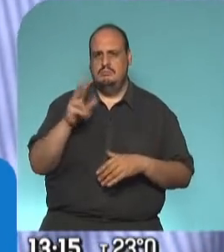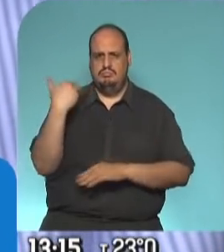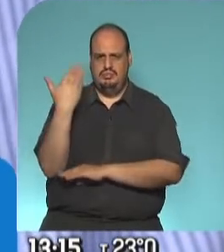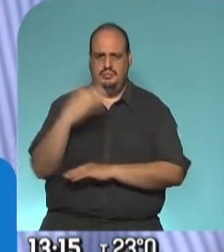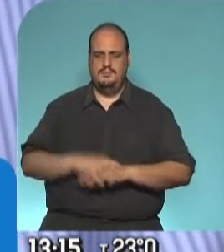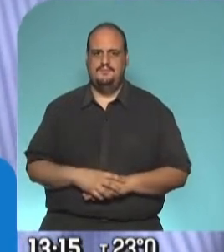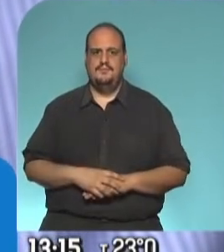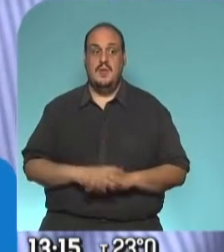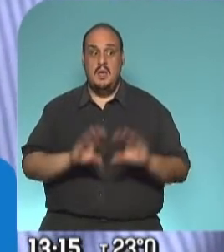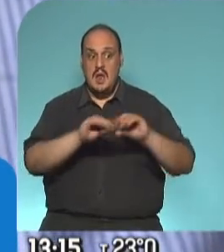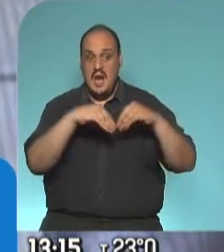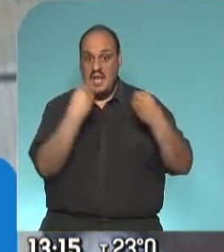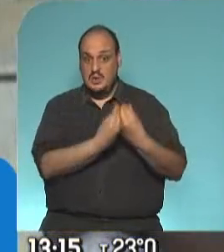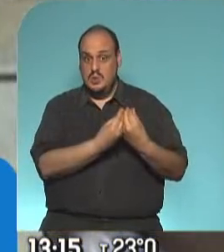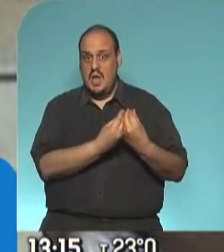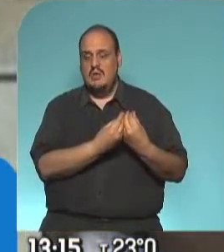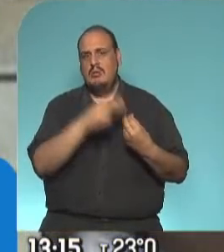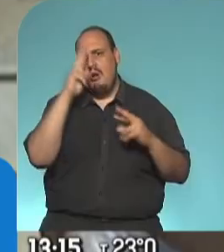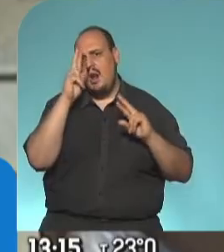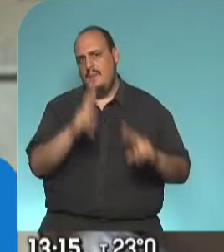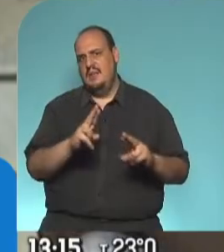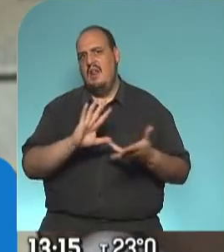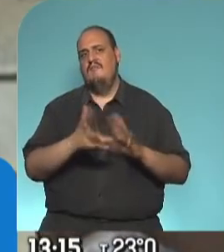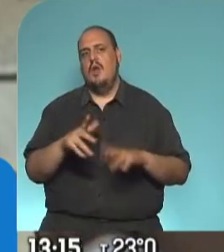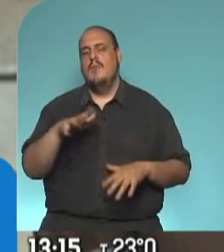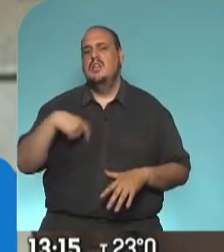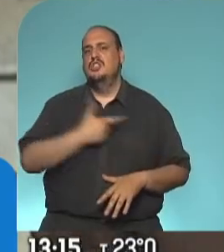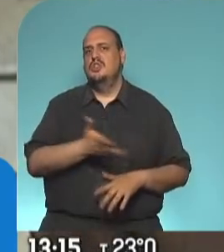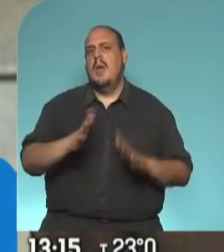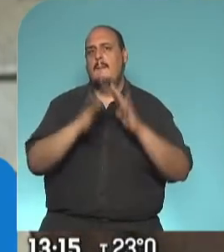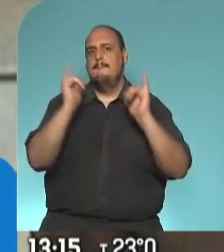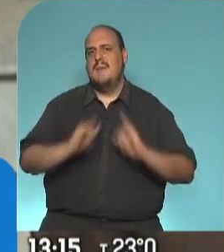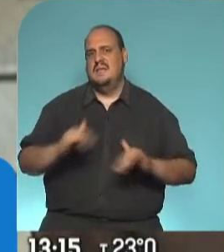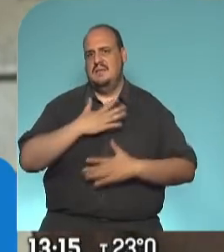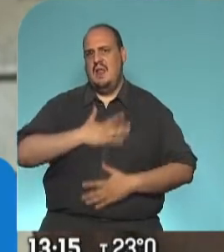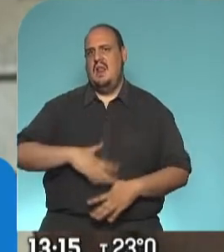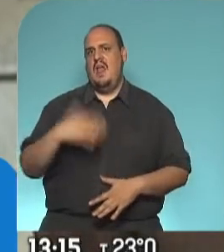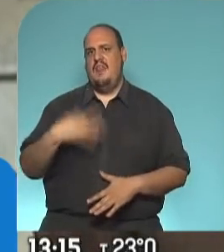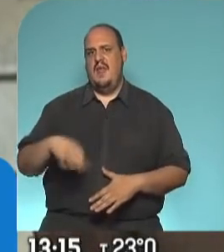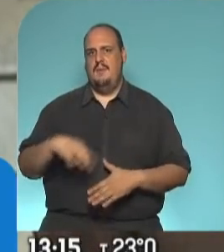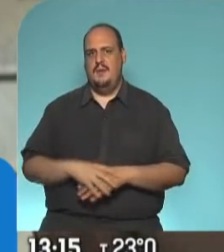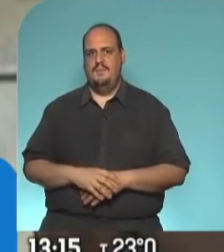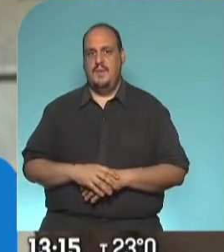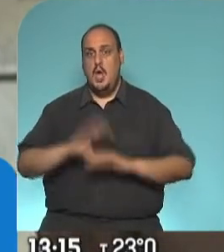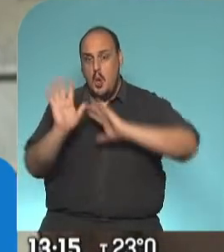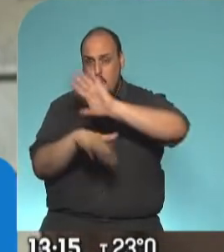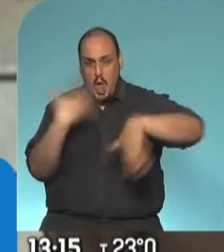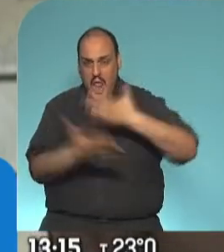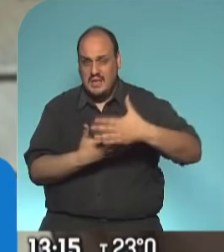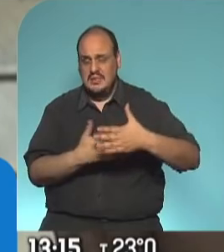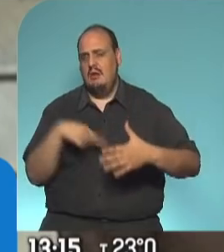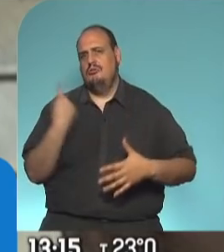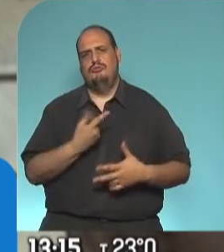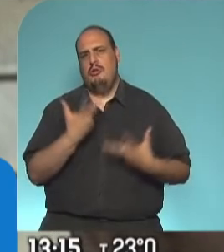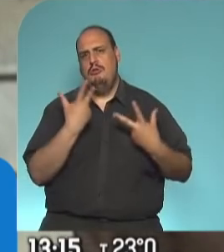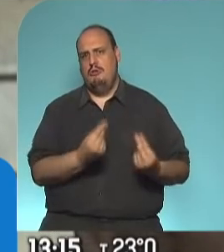resultados en un clima de paz y tranquilidad social. Hay que decir no a la violencia, eso es algo